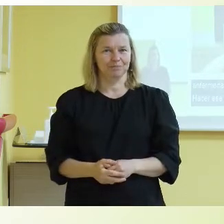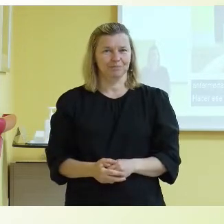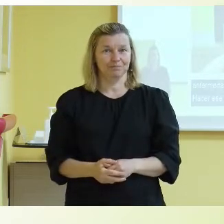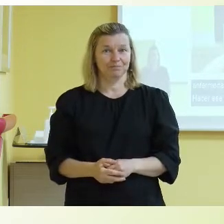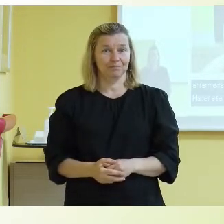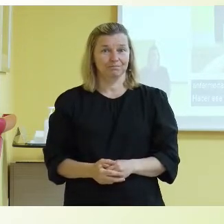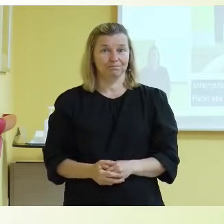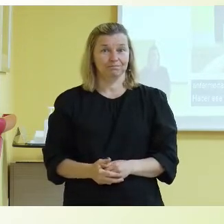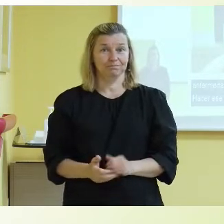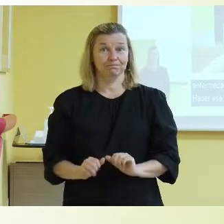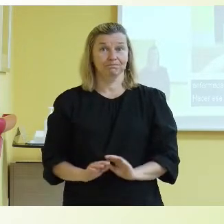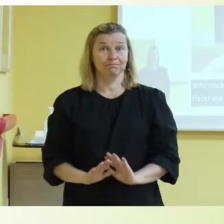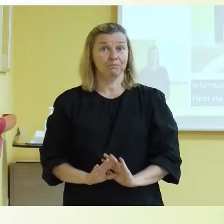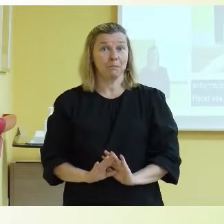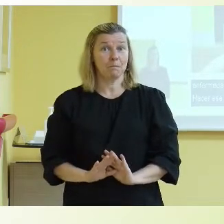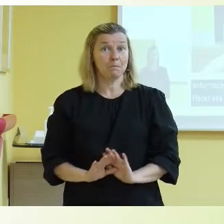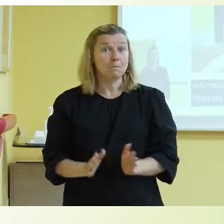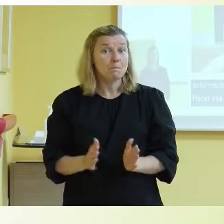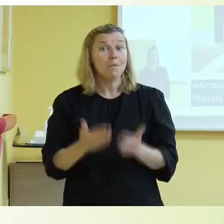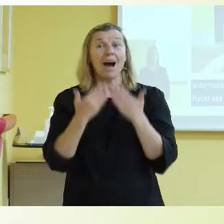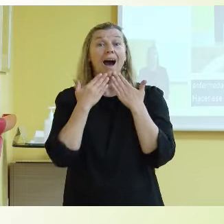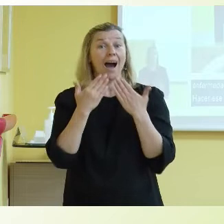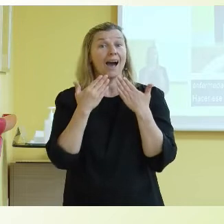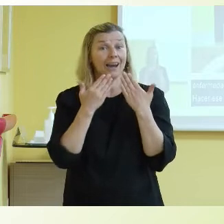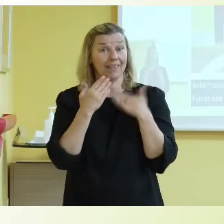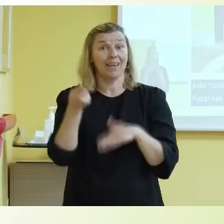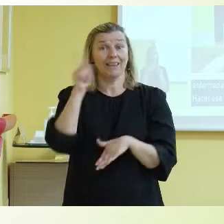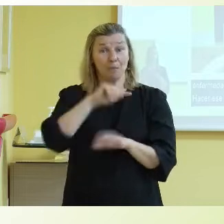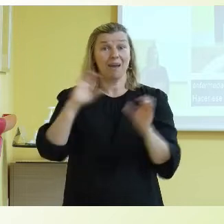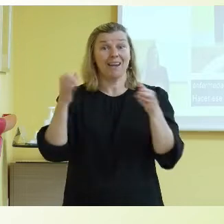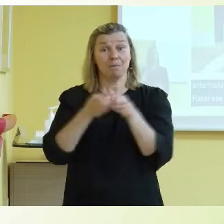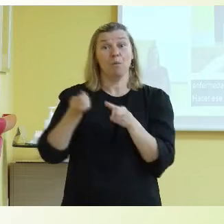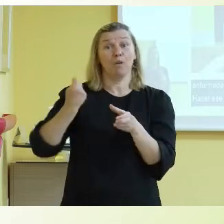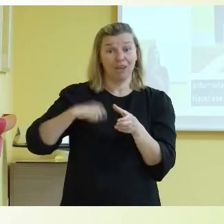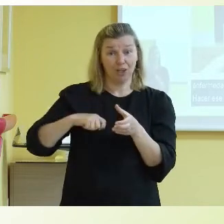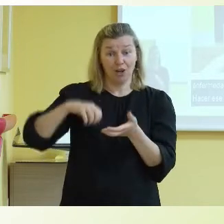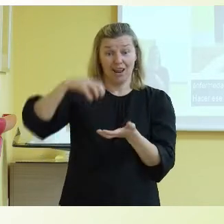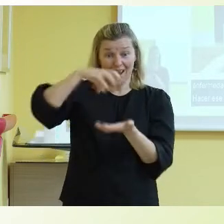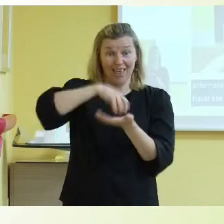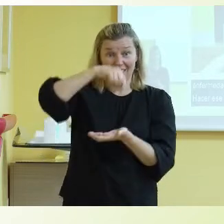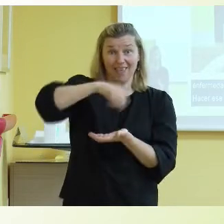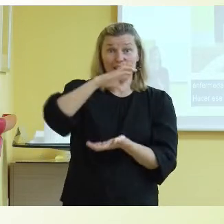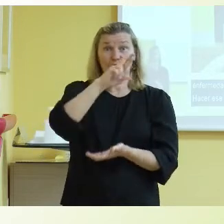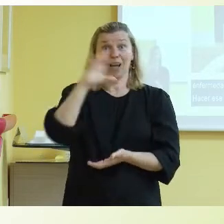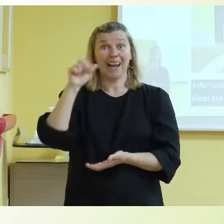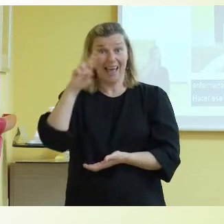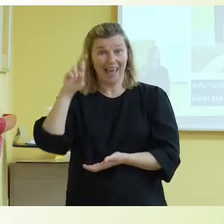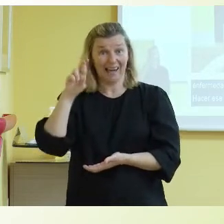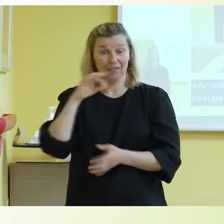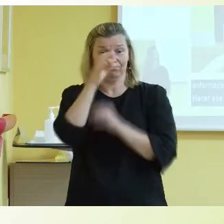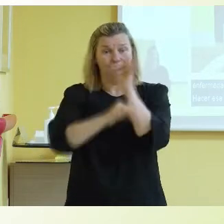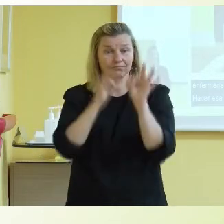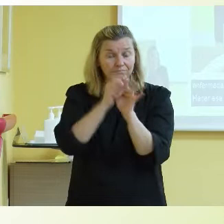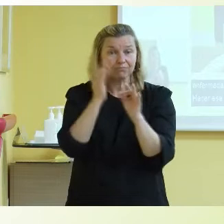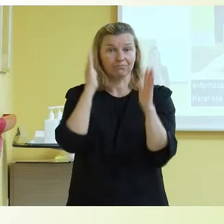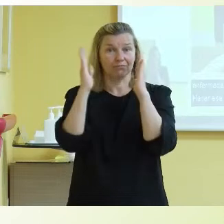Sin más, agradecer, como no podía ser de otra manera, al equipo de profesionales del Centro CREER que han hecho posible esta jornada, como siempre,